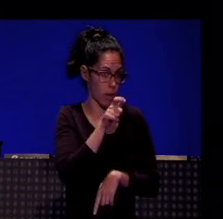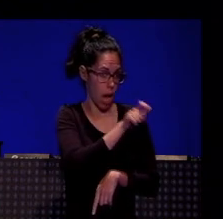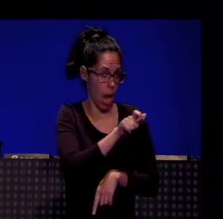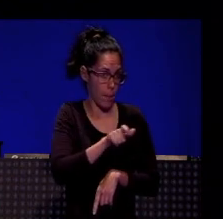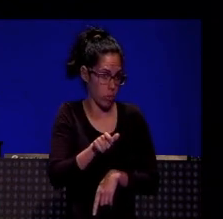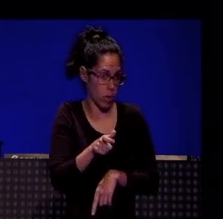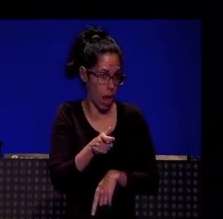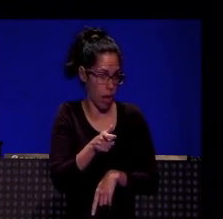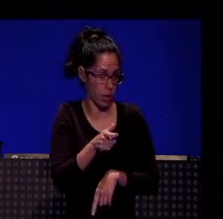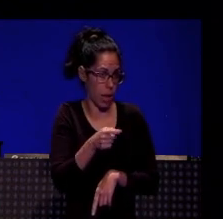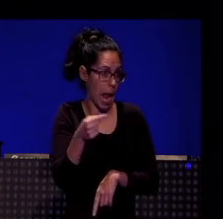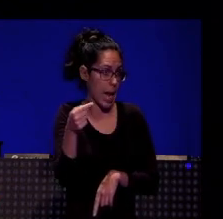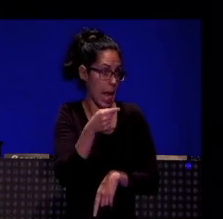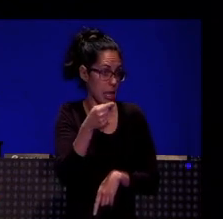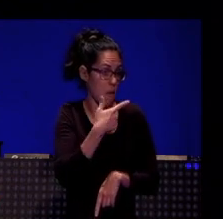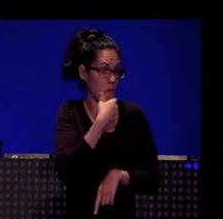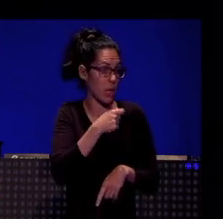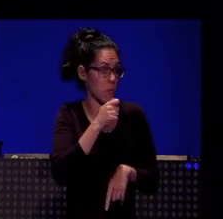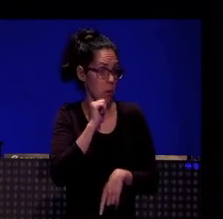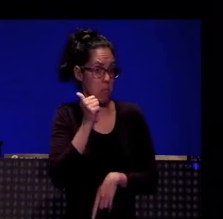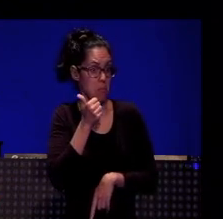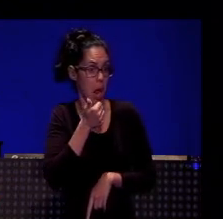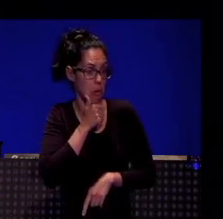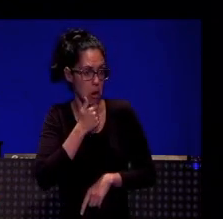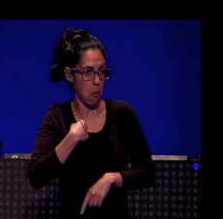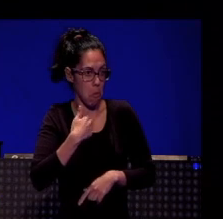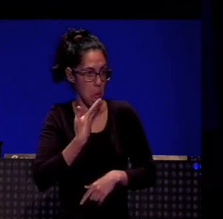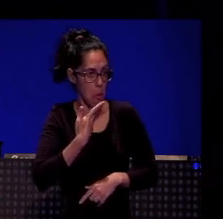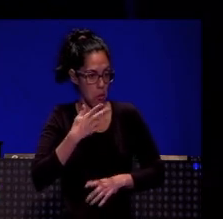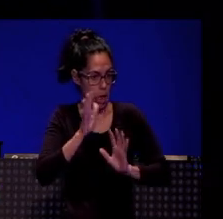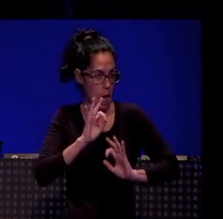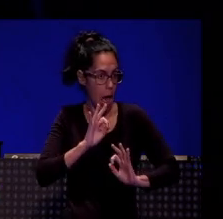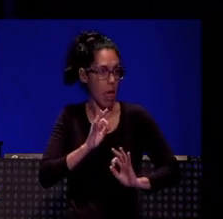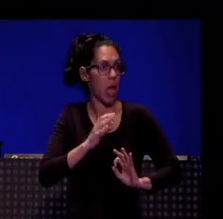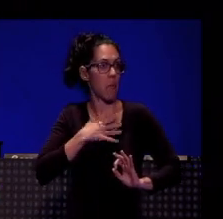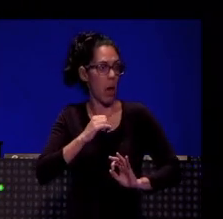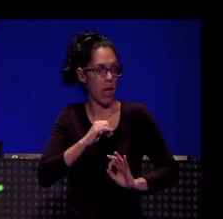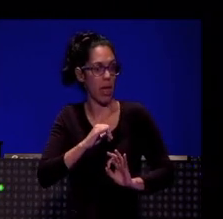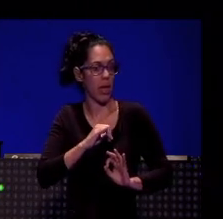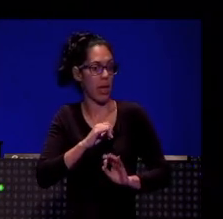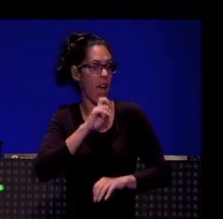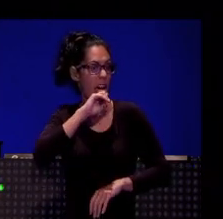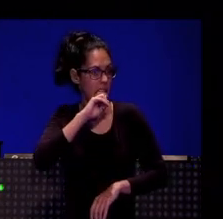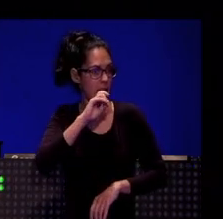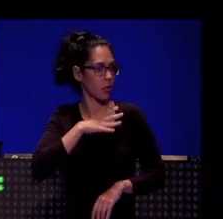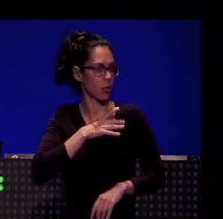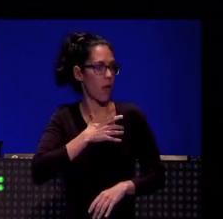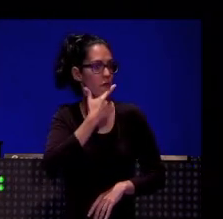nada decir una cosa mala porque como es anónimo no te conocen y les da igual y hay mucho en vídeos y muchos rabioso también